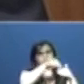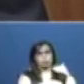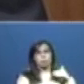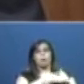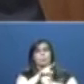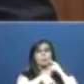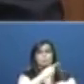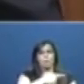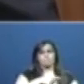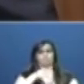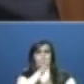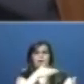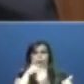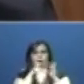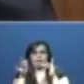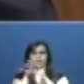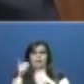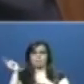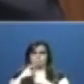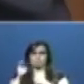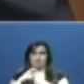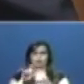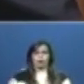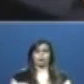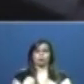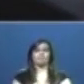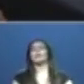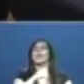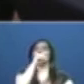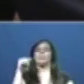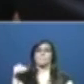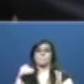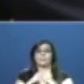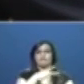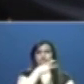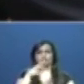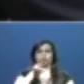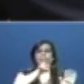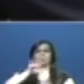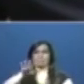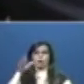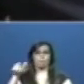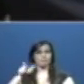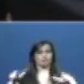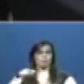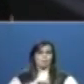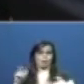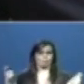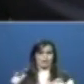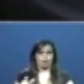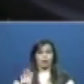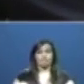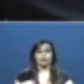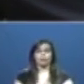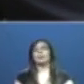abril y mayo que suman 6,275 parados menos hasta situar su cifra en 244,000